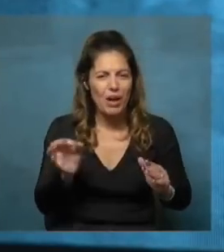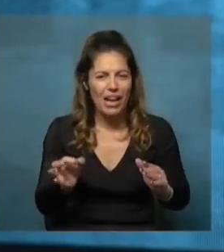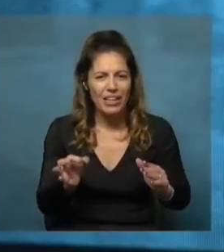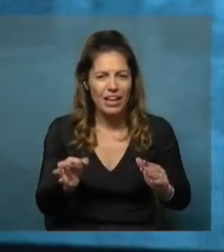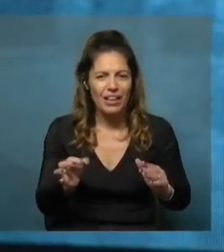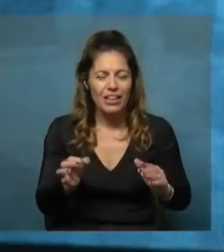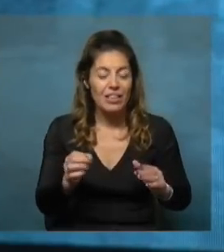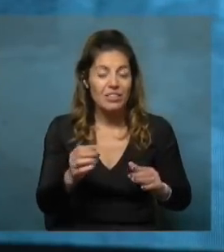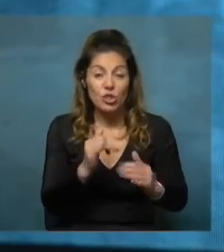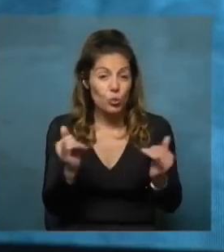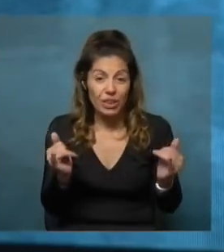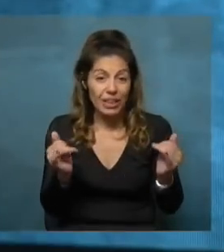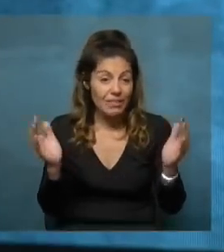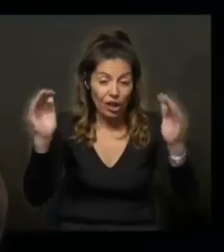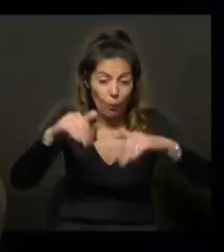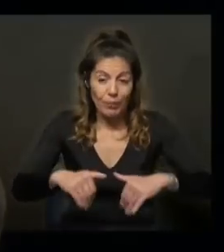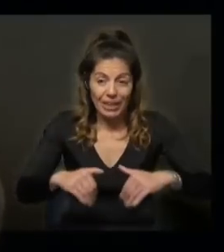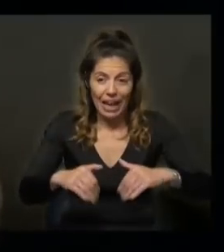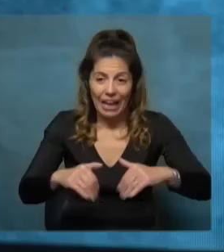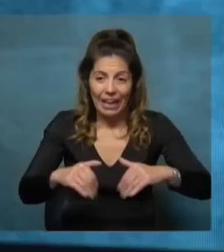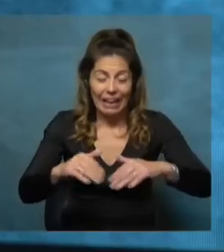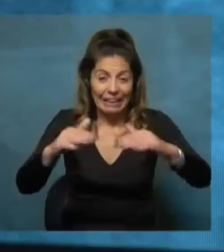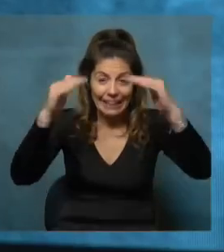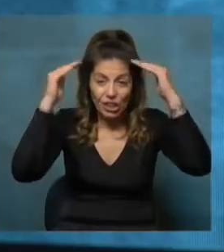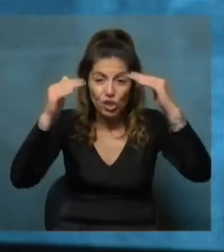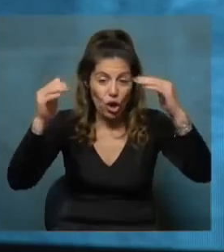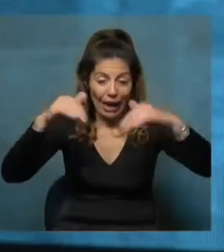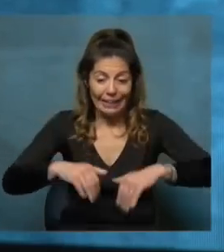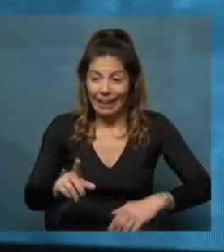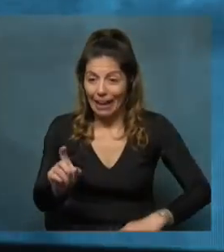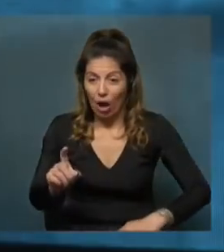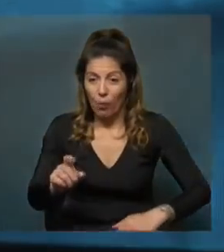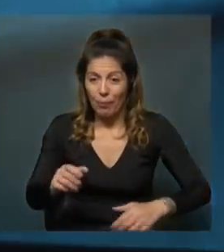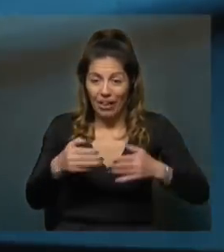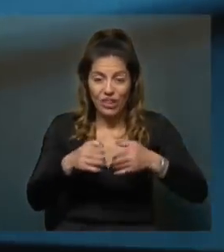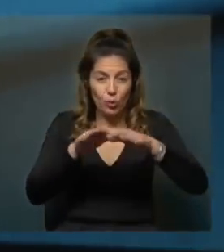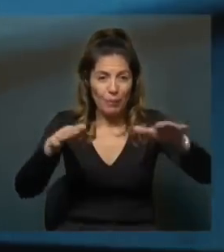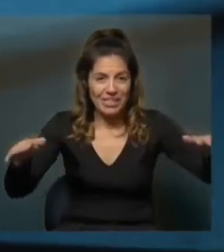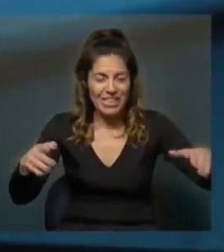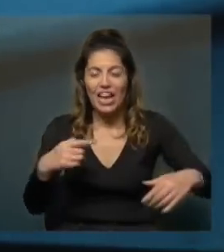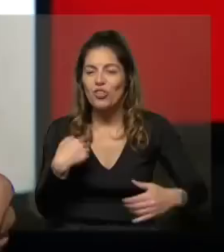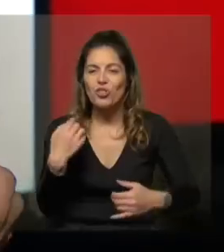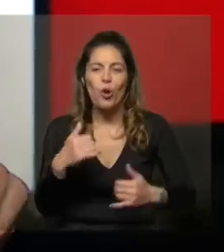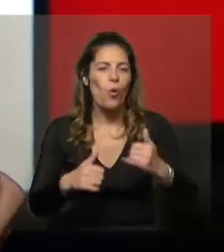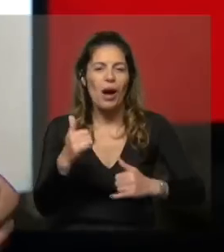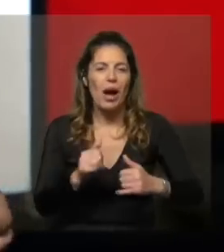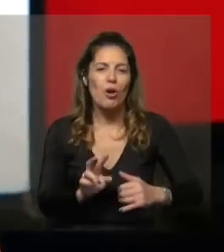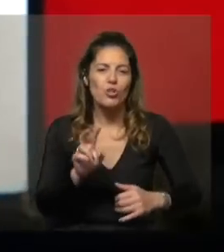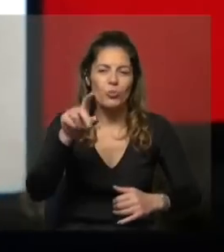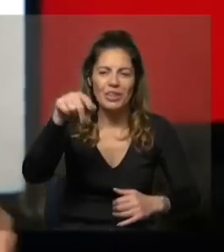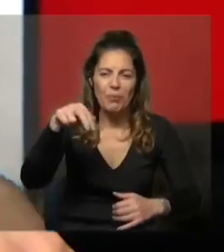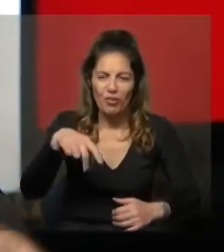un día se quebraba el techo caía toda el agua para el cuarto y este y jugábamos y subíamos y bajamos las escaleras Lo que pasa que esa escalera